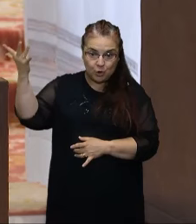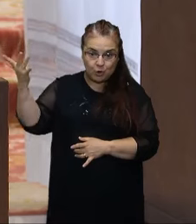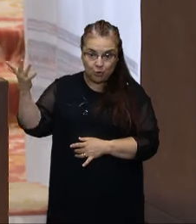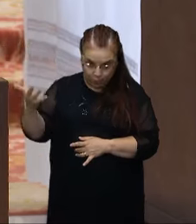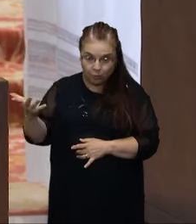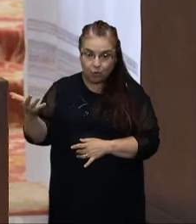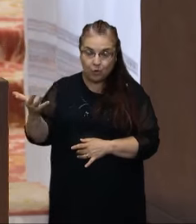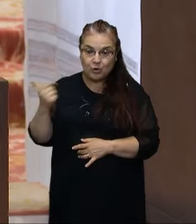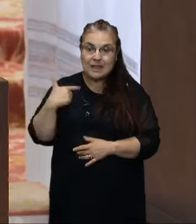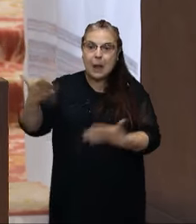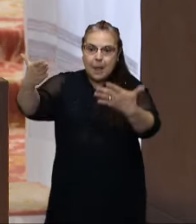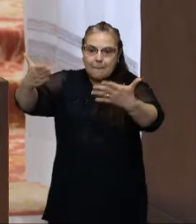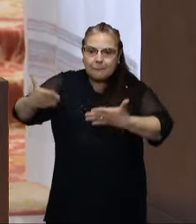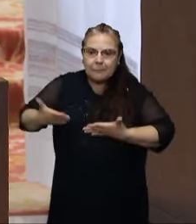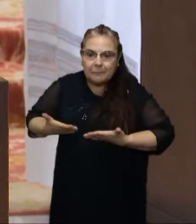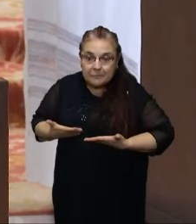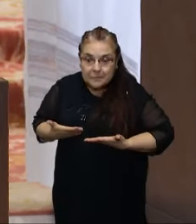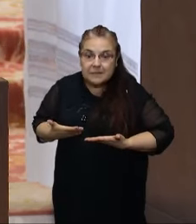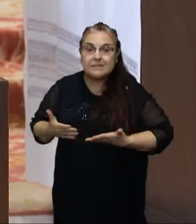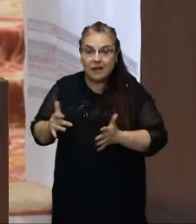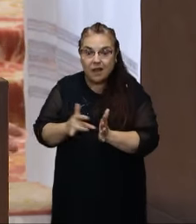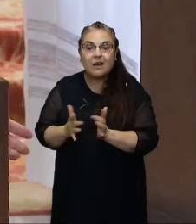cuando se le invita a